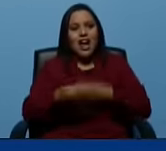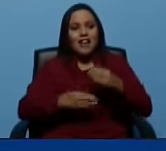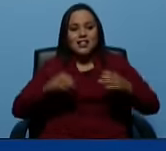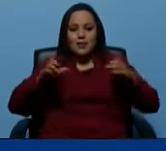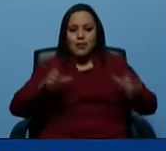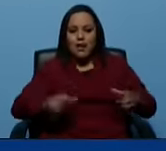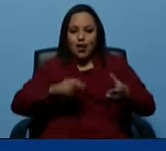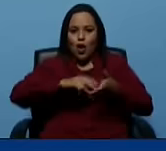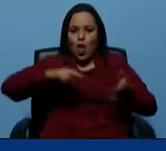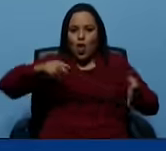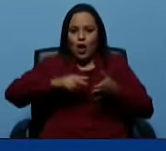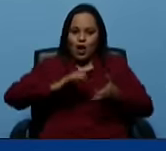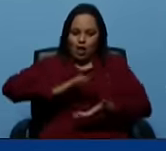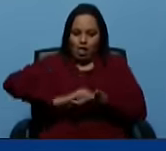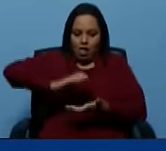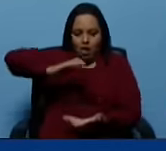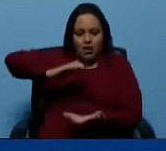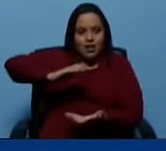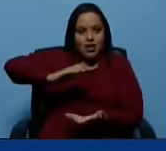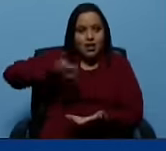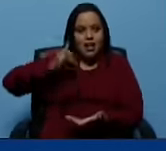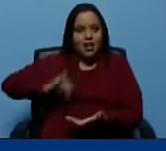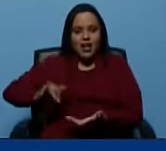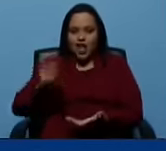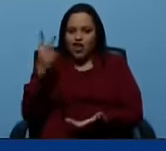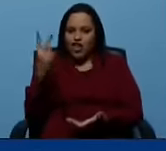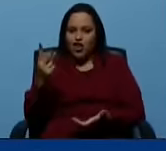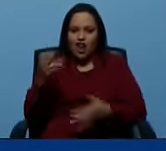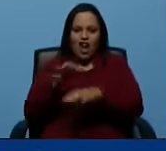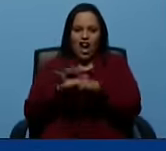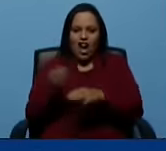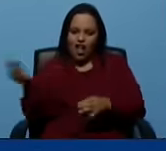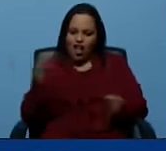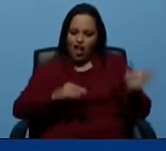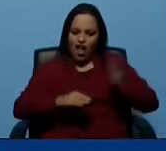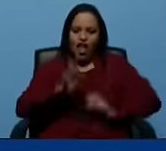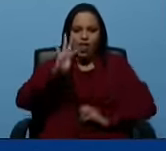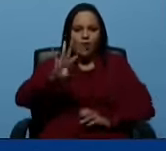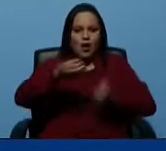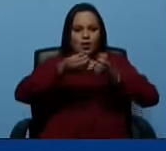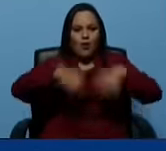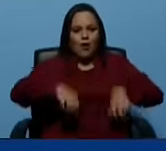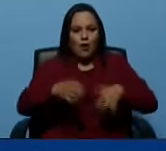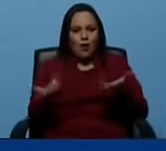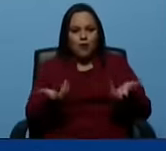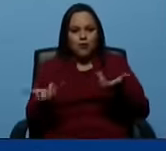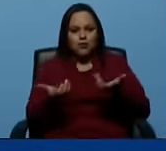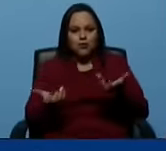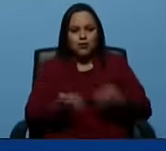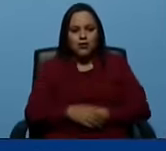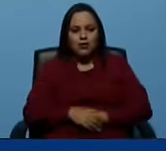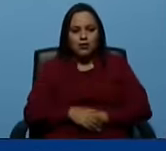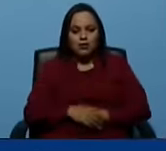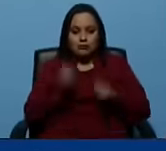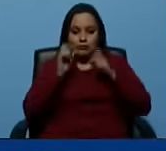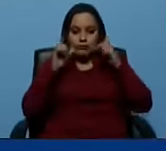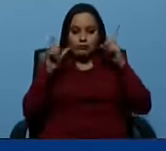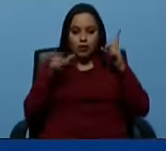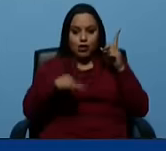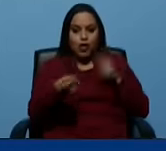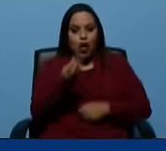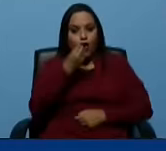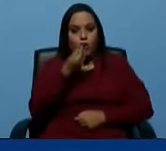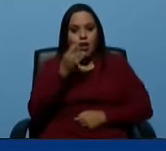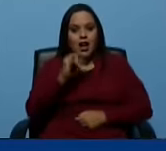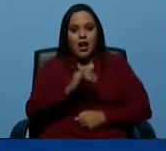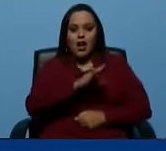espagueti, pero gigantesco, y te le echan dos bistecs y cuatro huevos fritos ahí. Una bomba, pues comes eso y